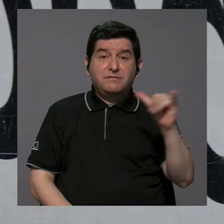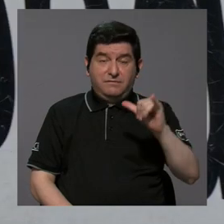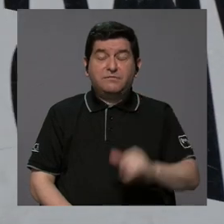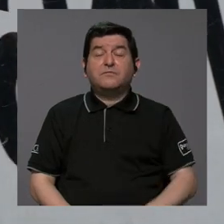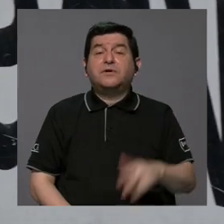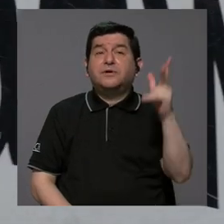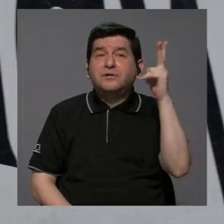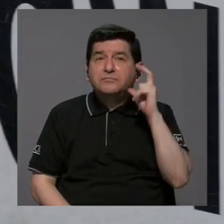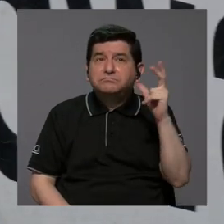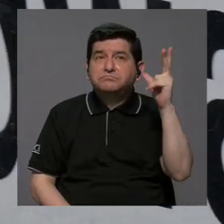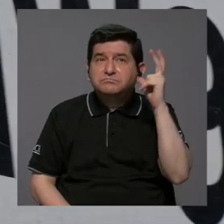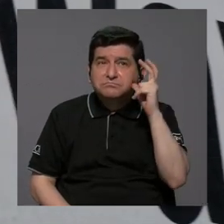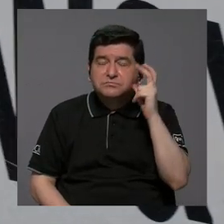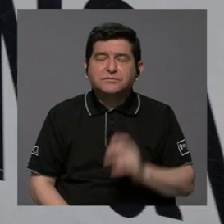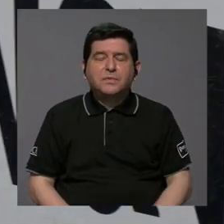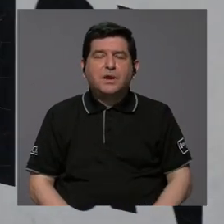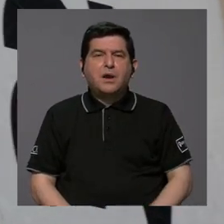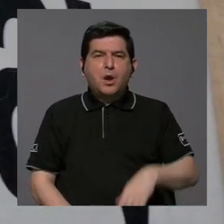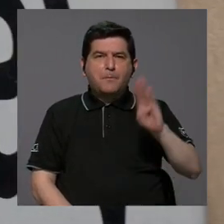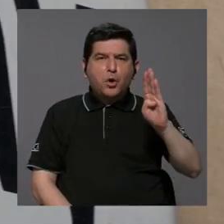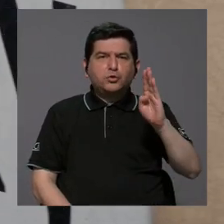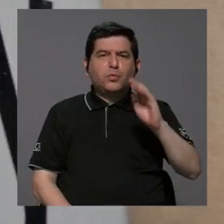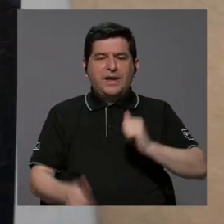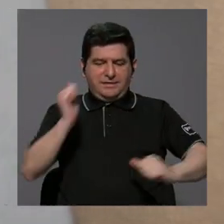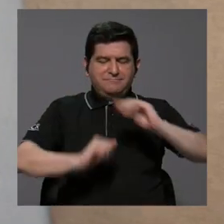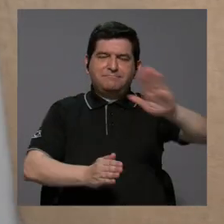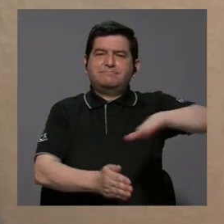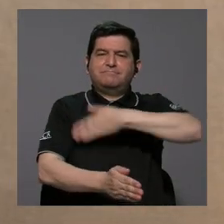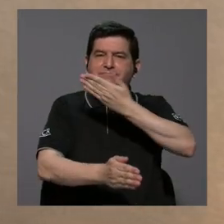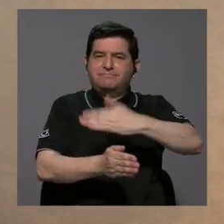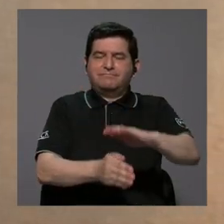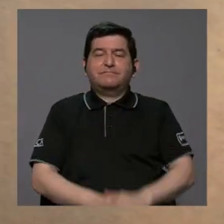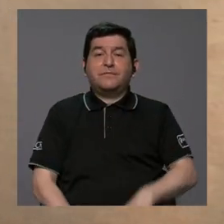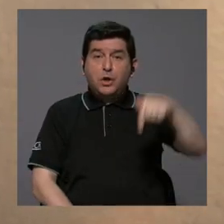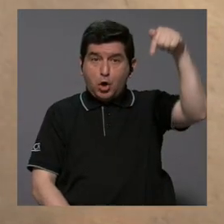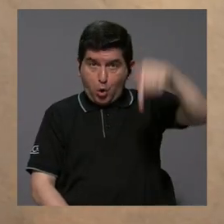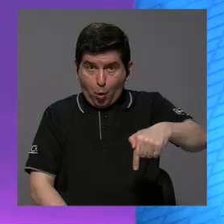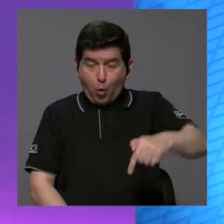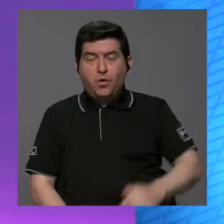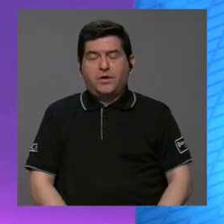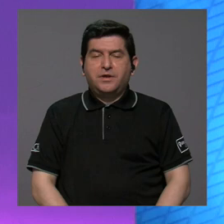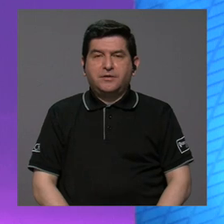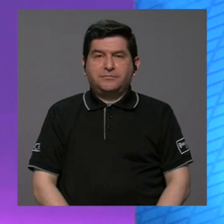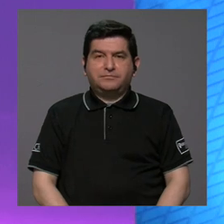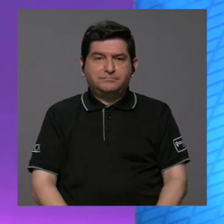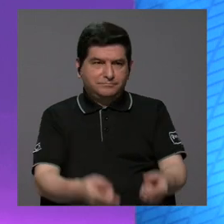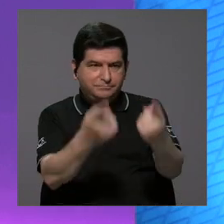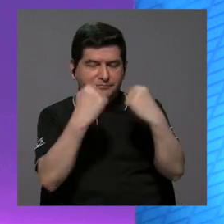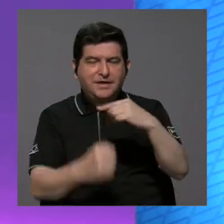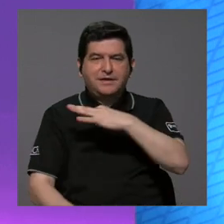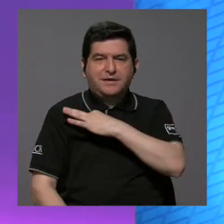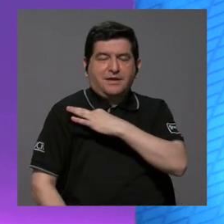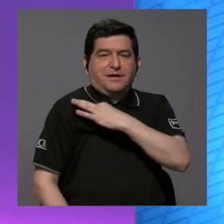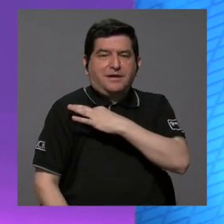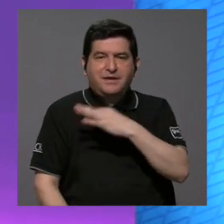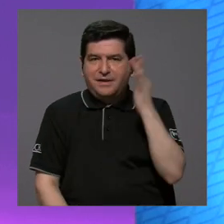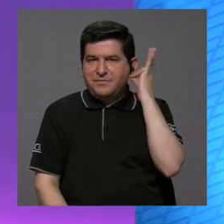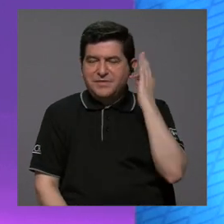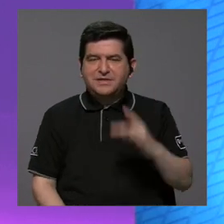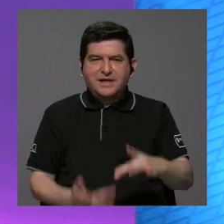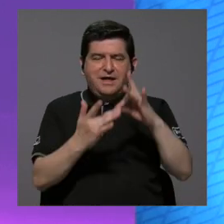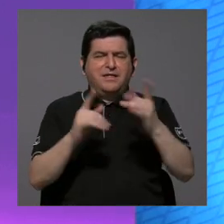hemos escuchado Broadway teatro Musical Hoy tengo acá a una invitada muy especial